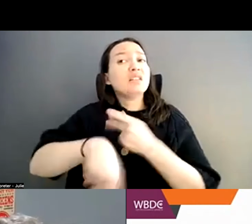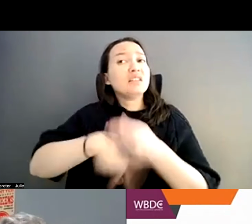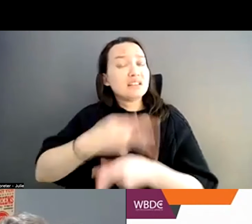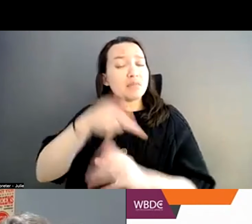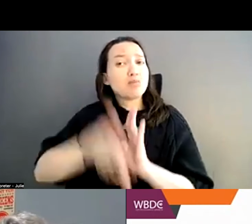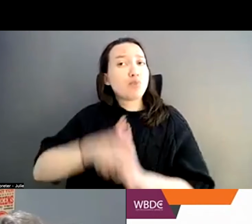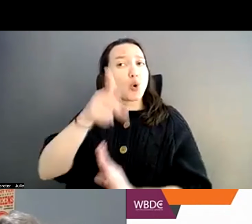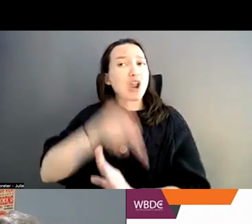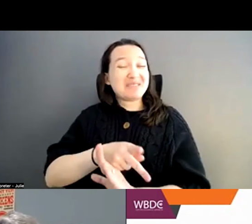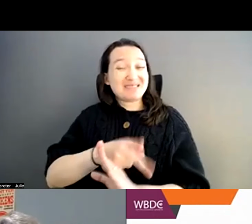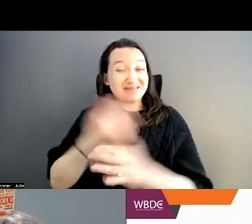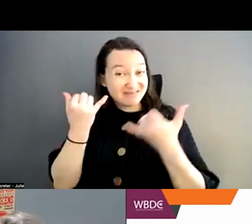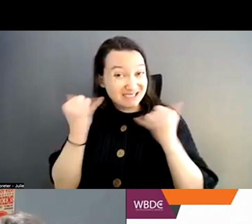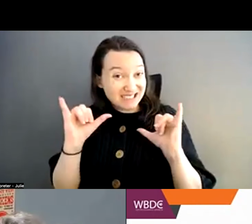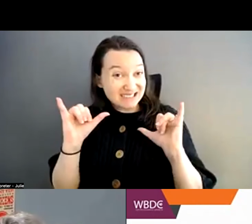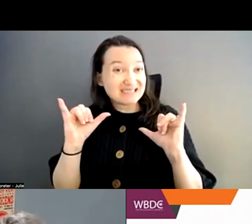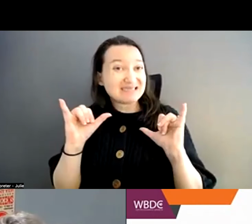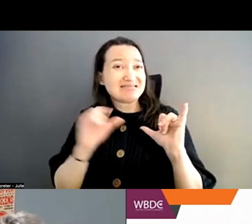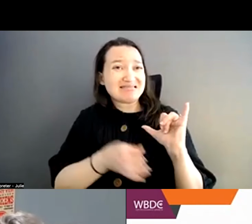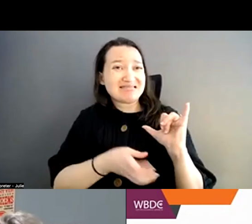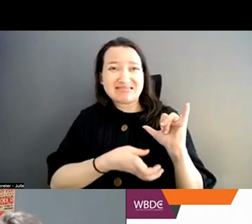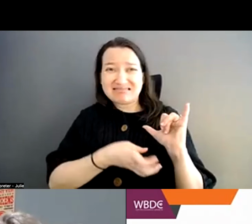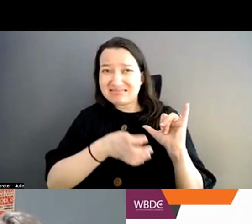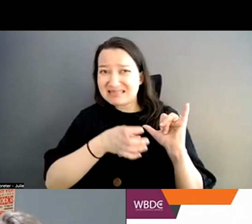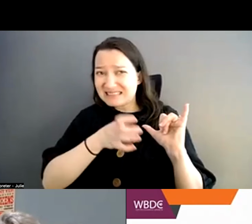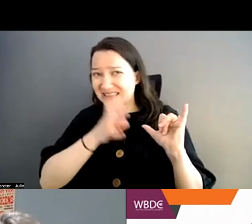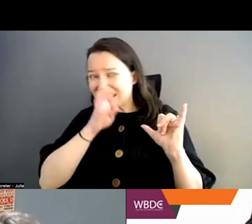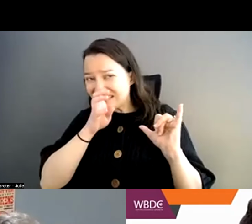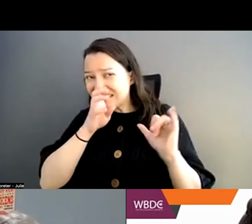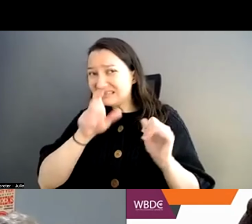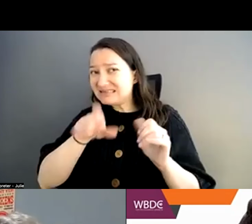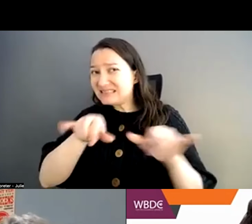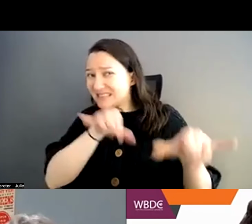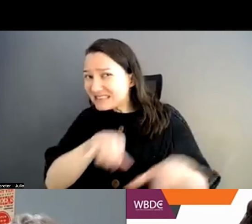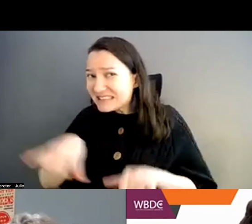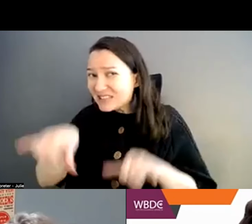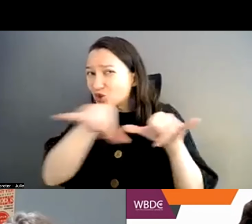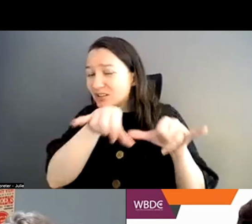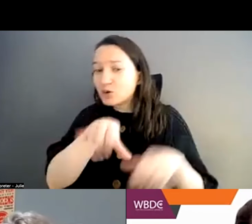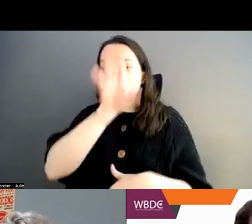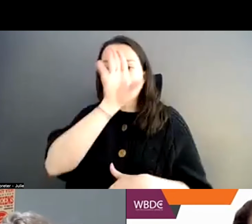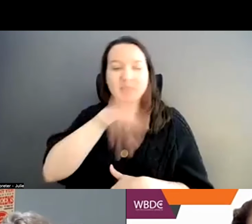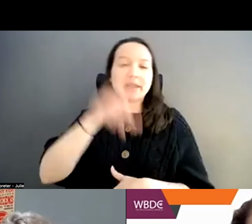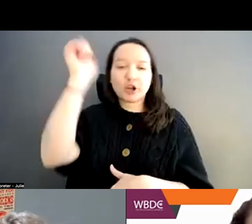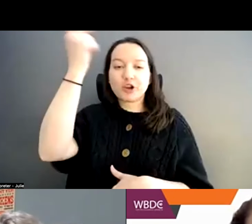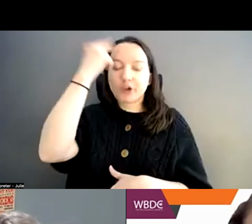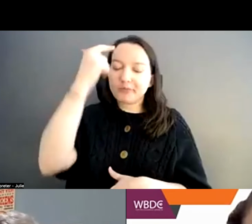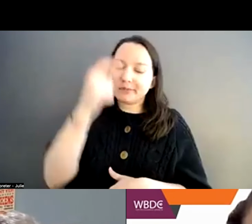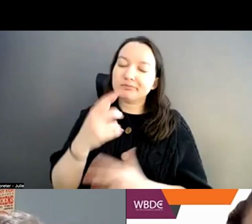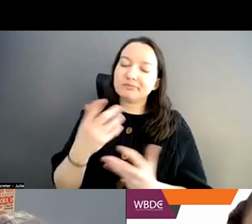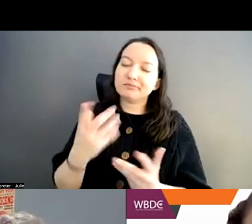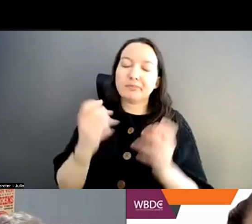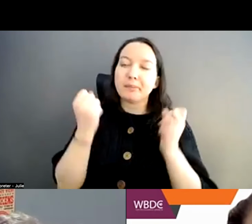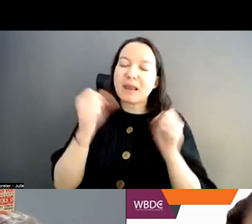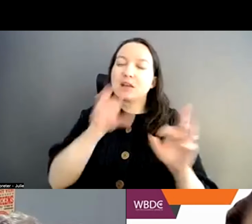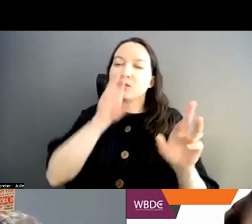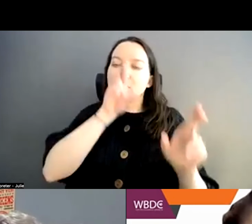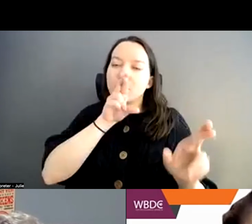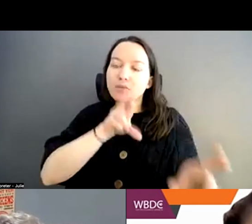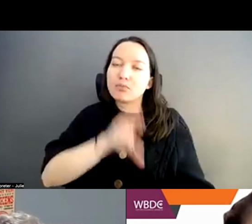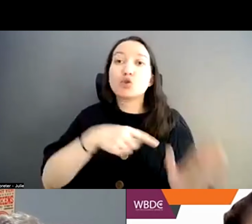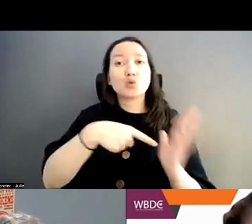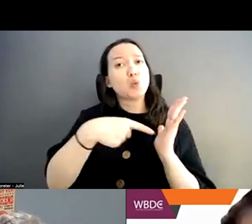cuenta. Así que para ese tipo de programas vamos a tener los mismos criterios. Yo sé que los gobiernos van a